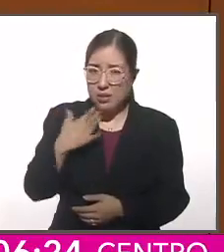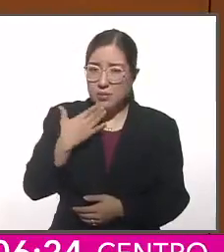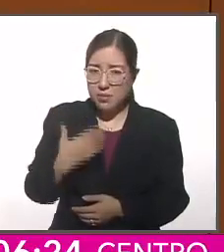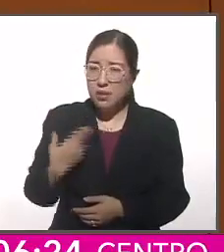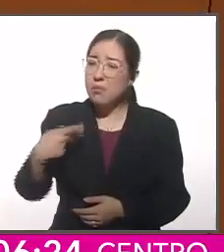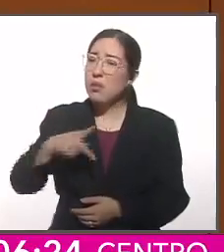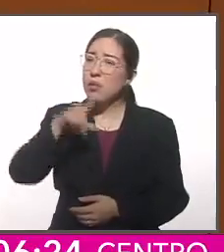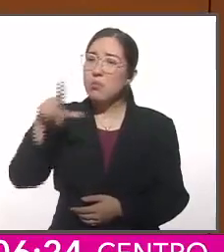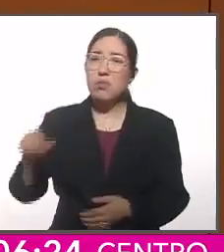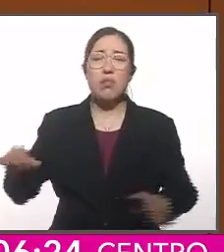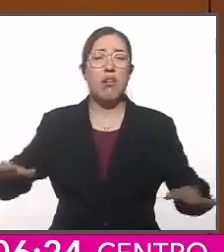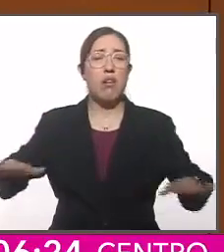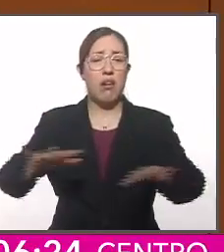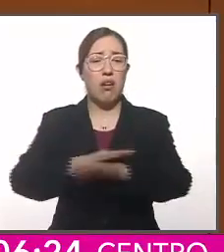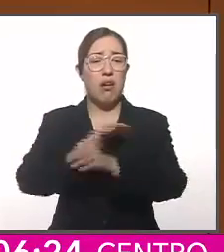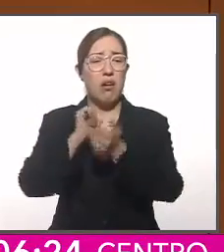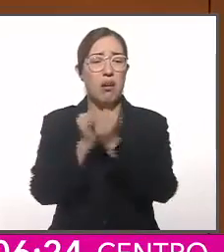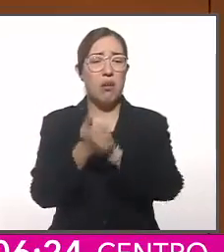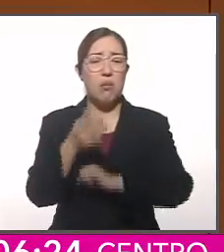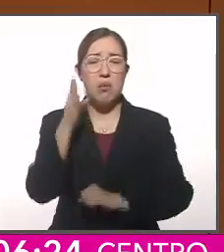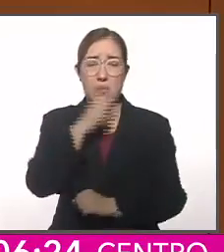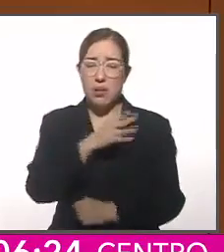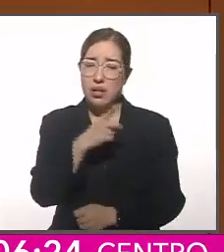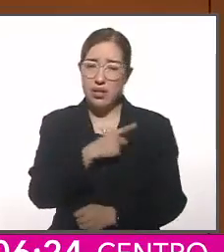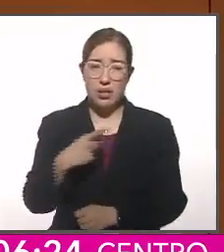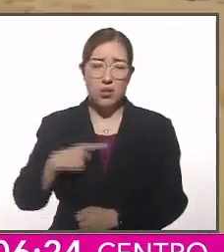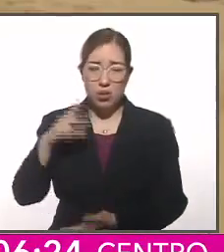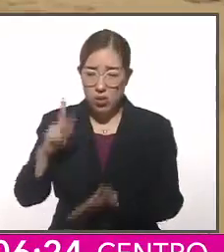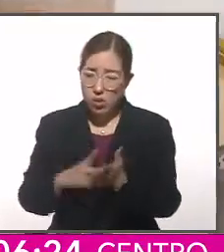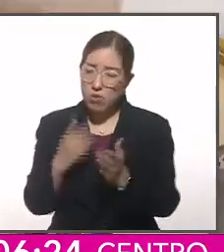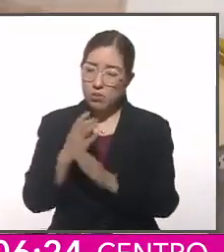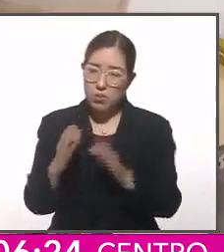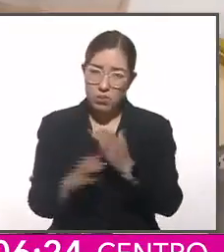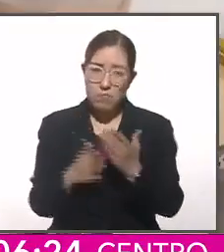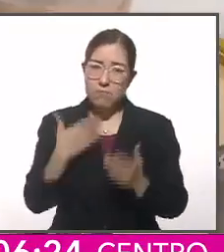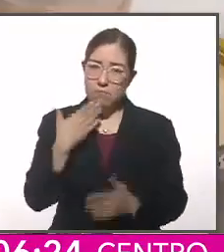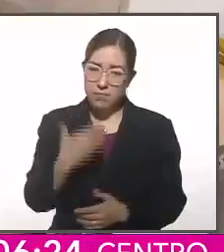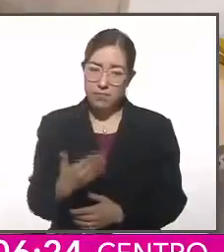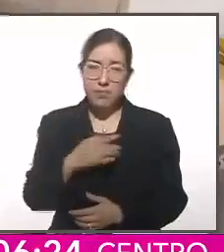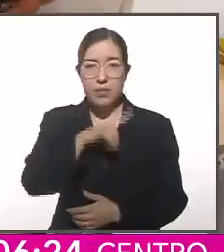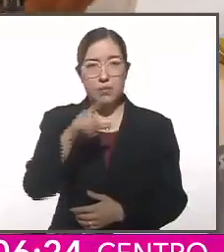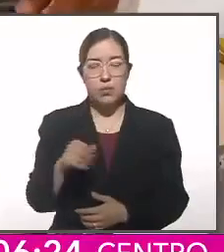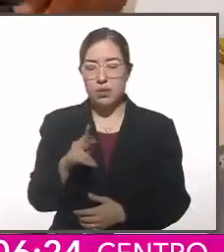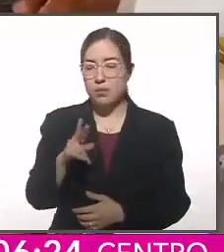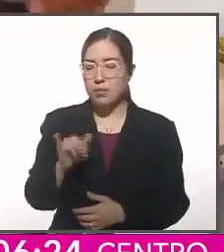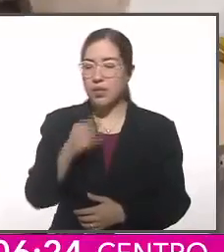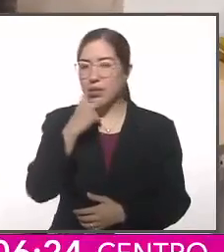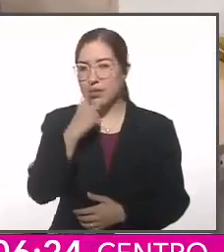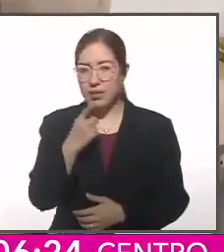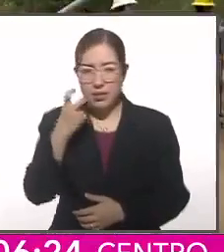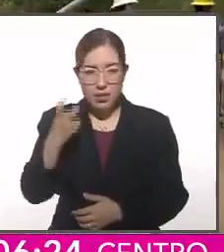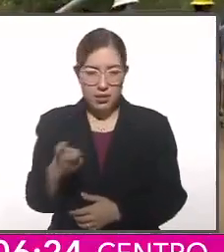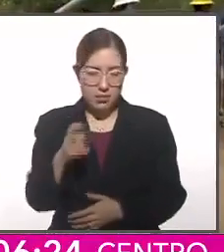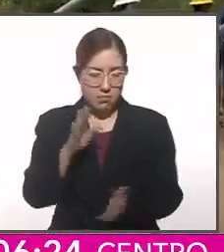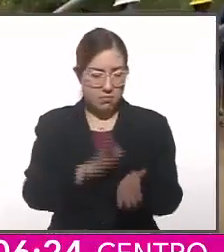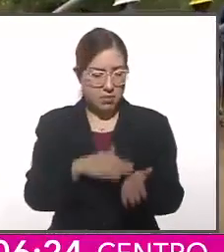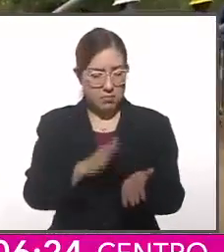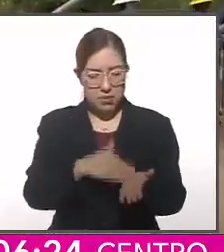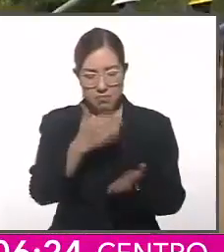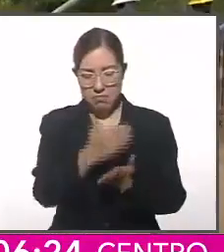desmantelaron. Y se trata de recuperar lo bueno que teníamos. A lo que el PRI respondió que en el papel no hay